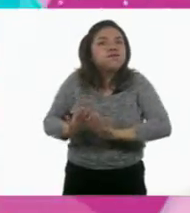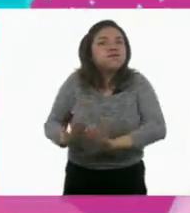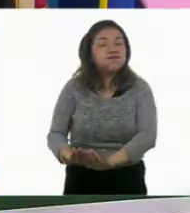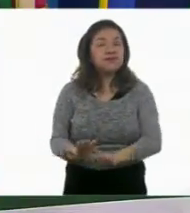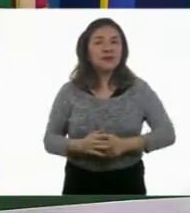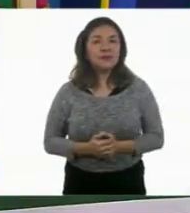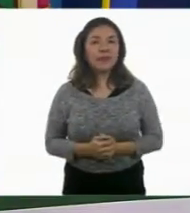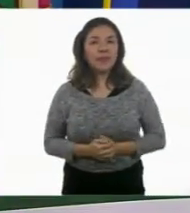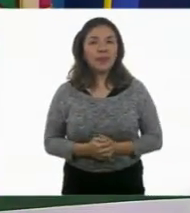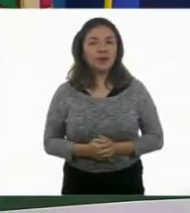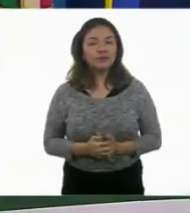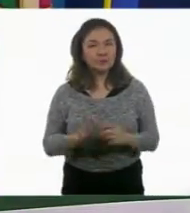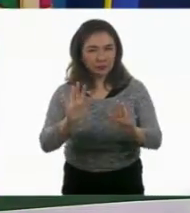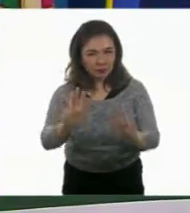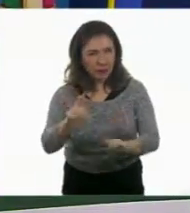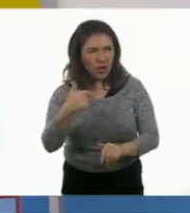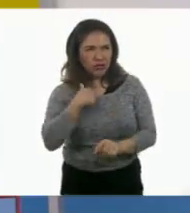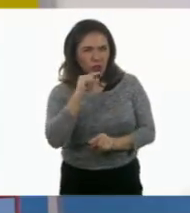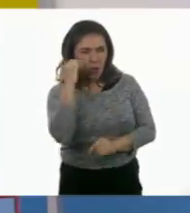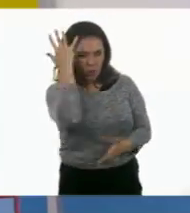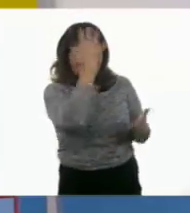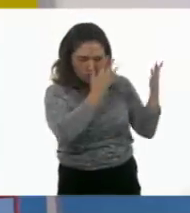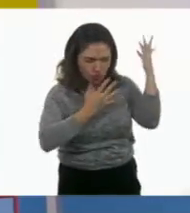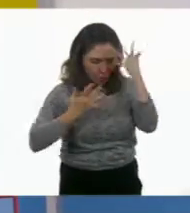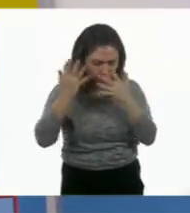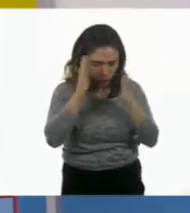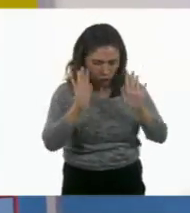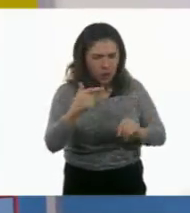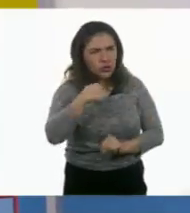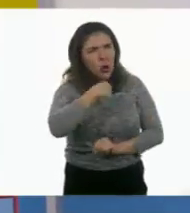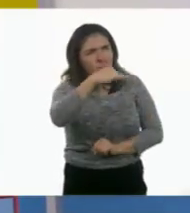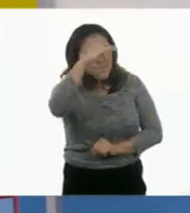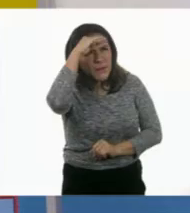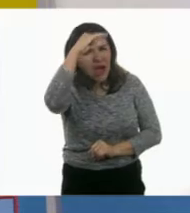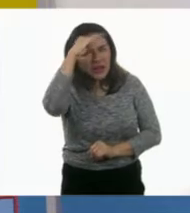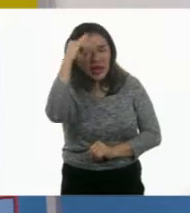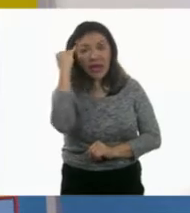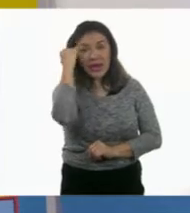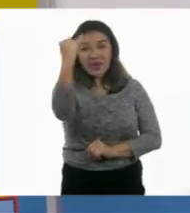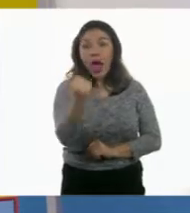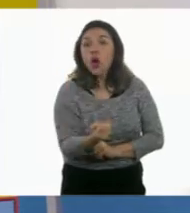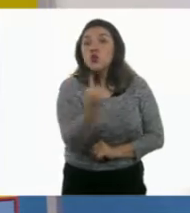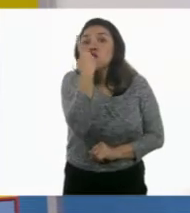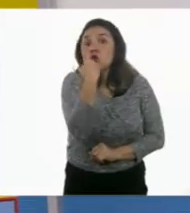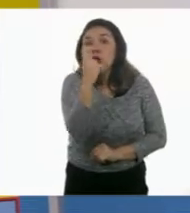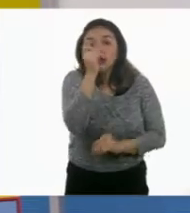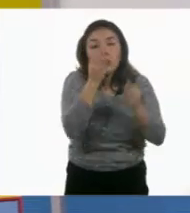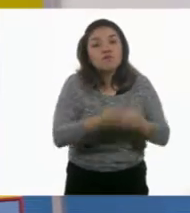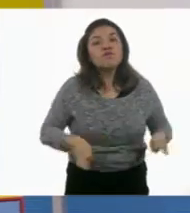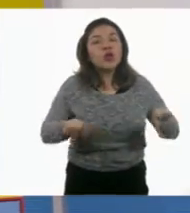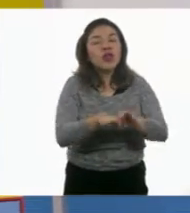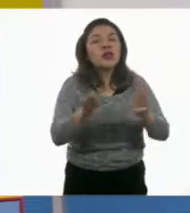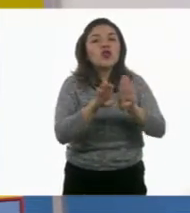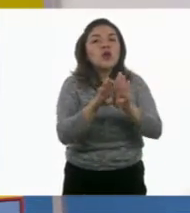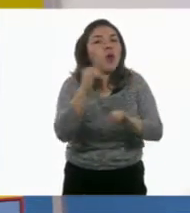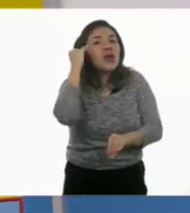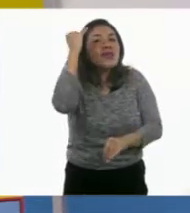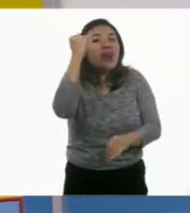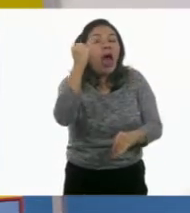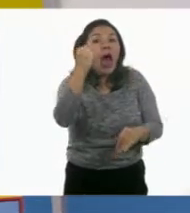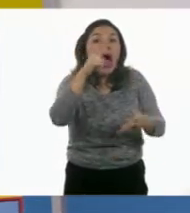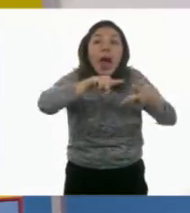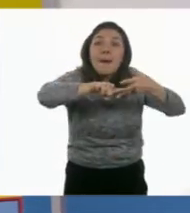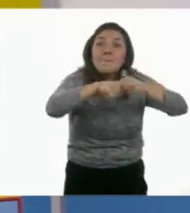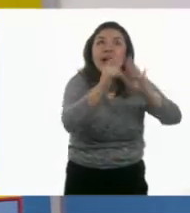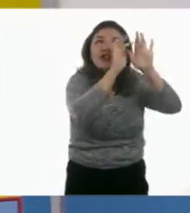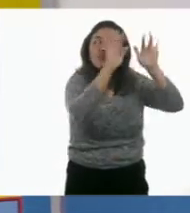años. A ver, estoy un poco confundido. Yo pensé que era una idea principal la parte del texto del inicio, donde dice